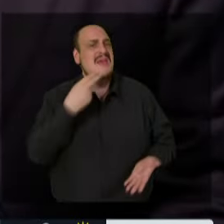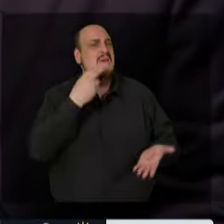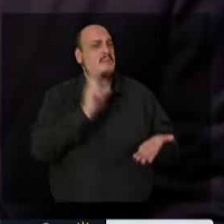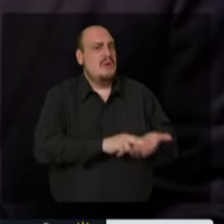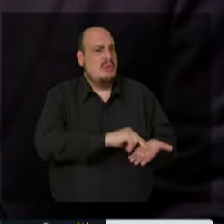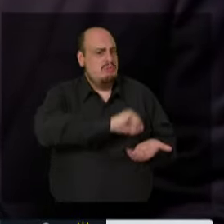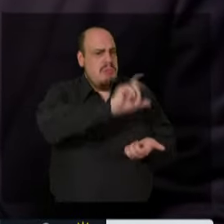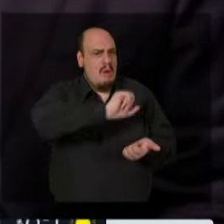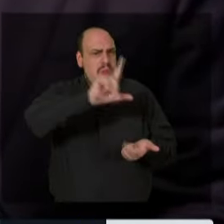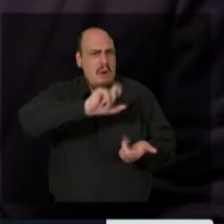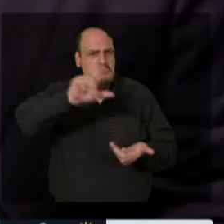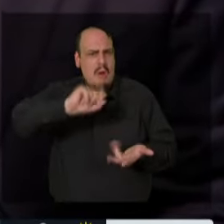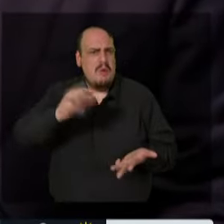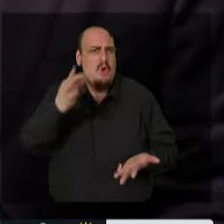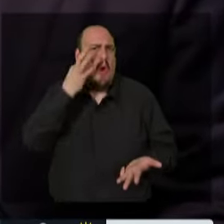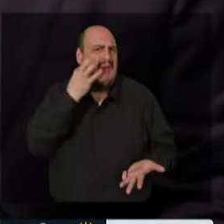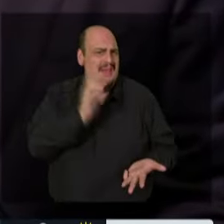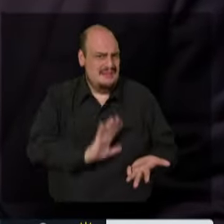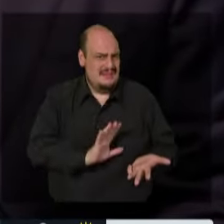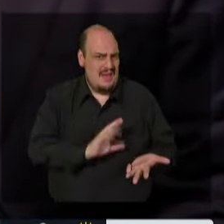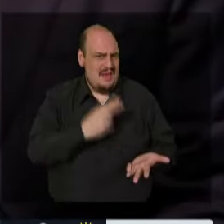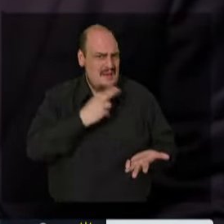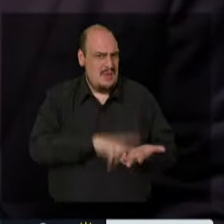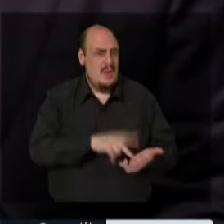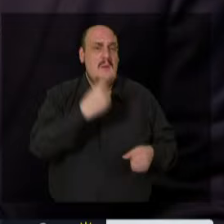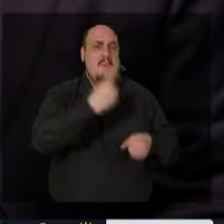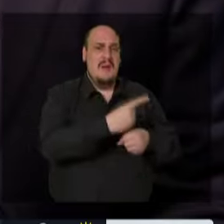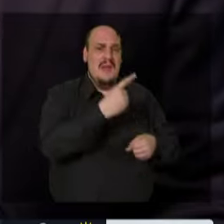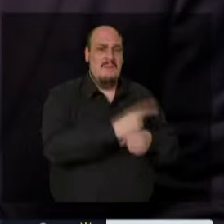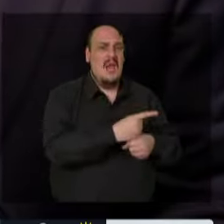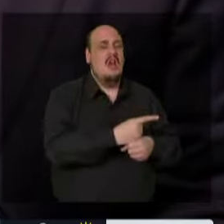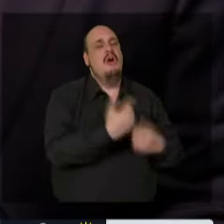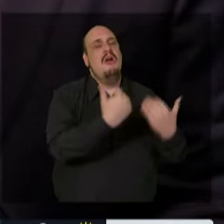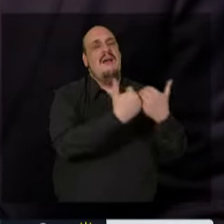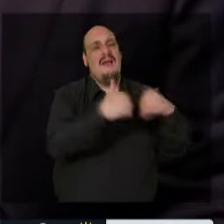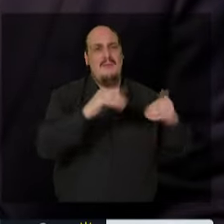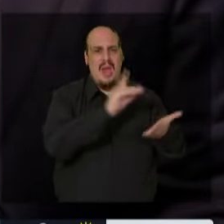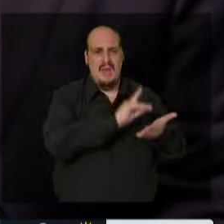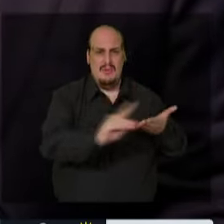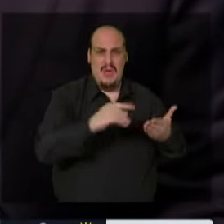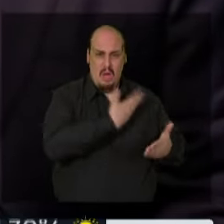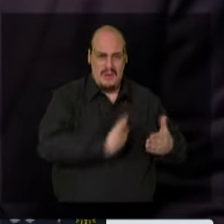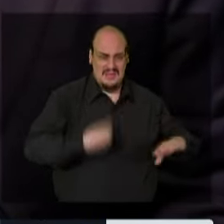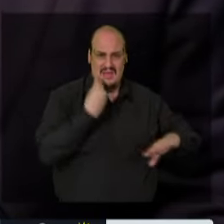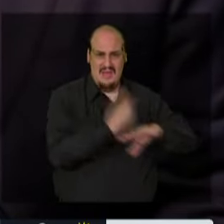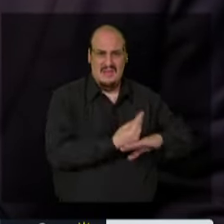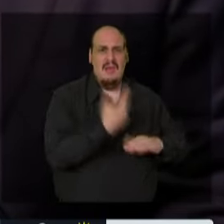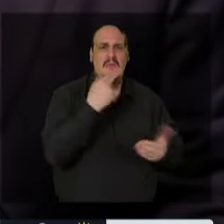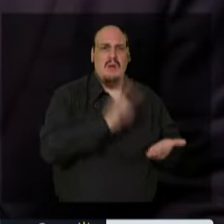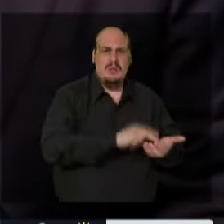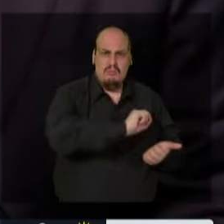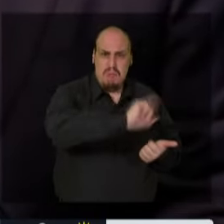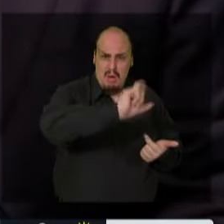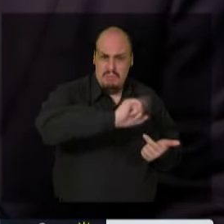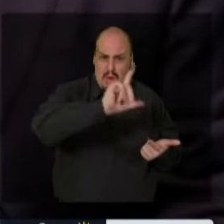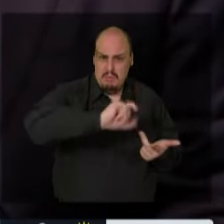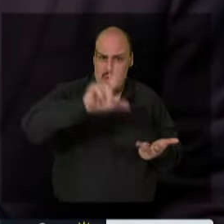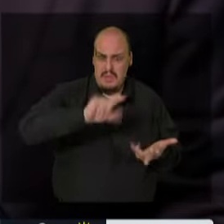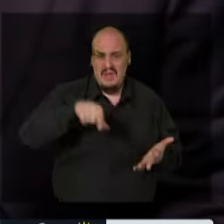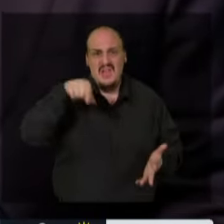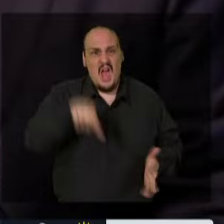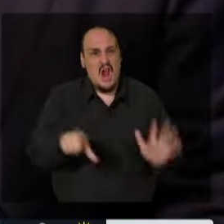impuestos, primero siendo presidente de la Cámara de Diputados, aumentado y nuevos impuestos. Y después querés hacer una ley